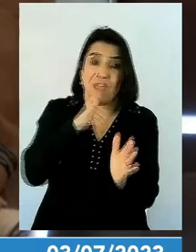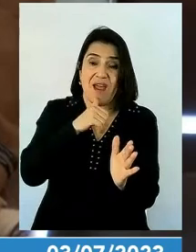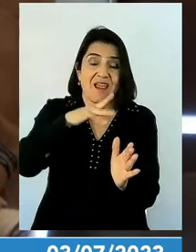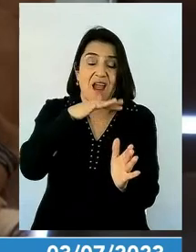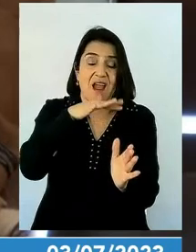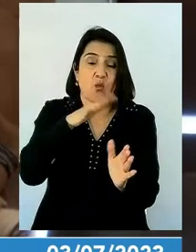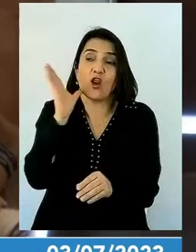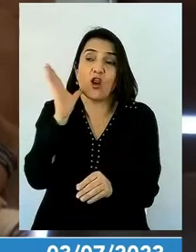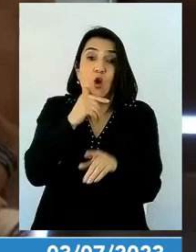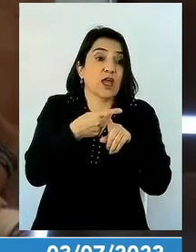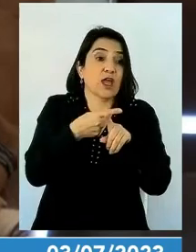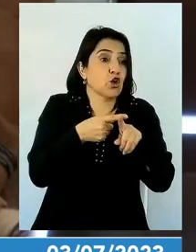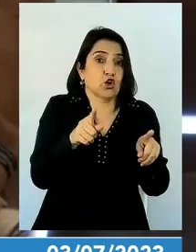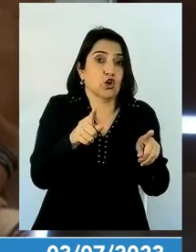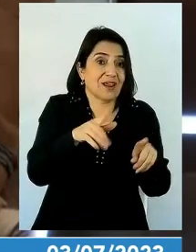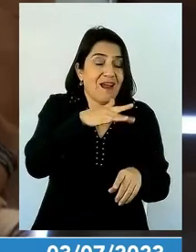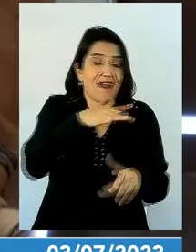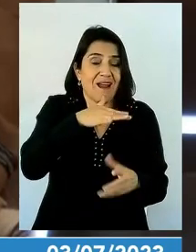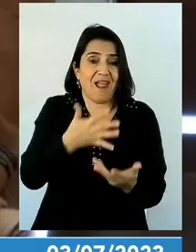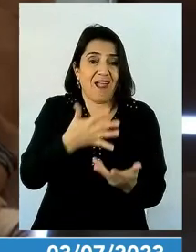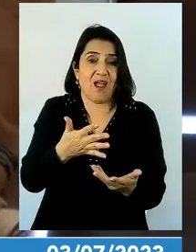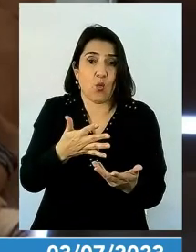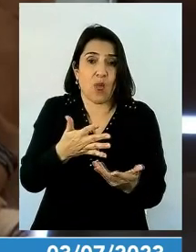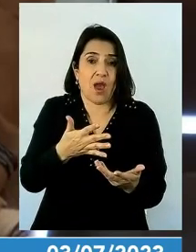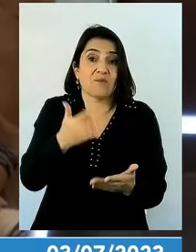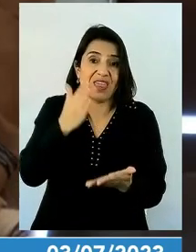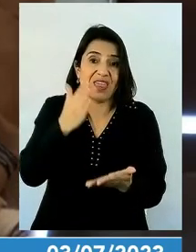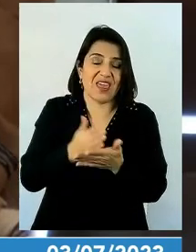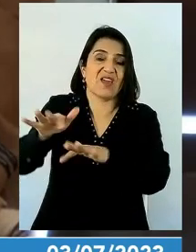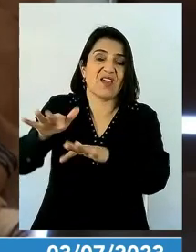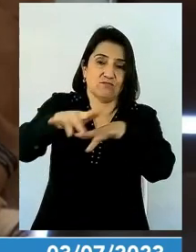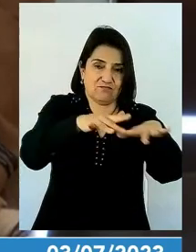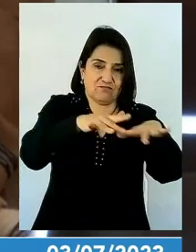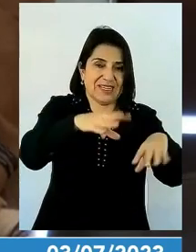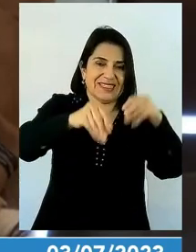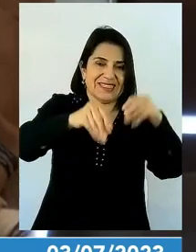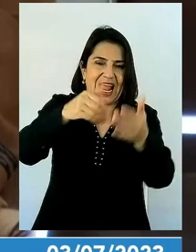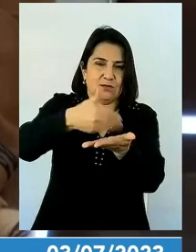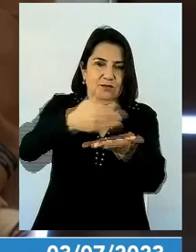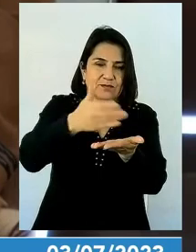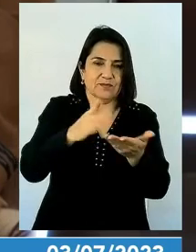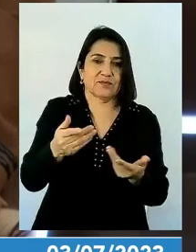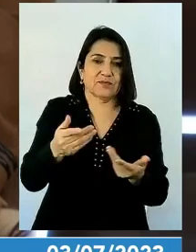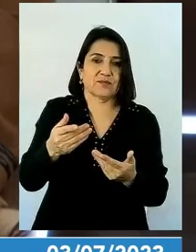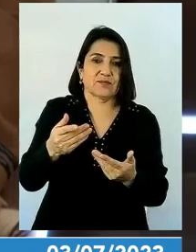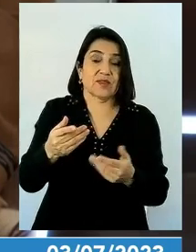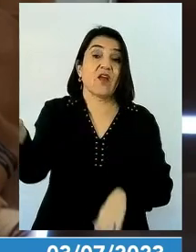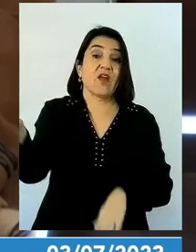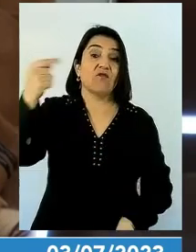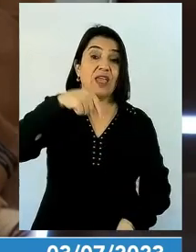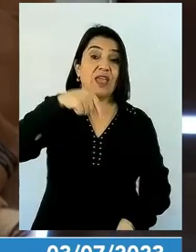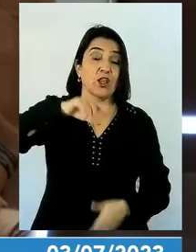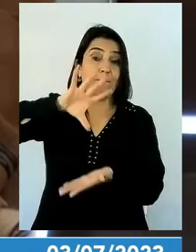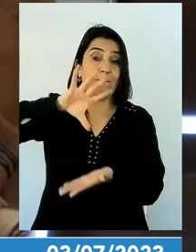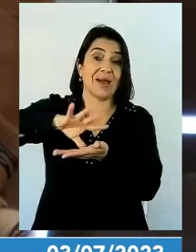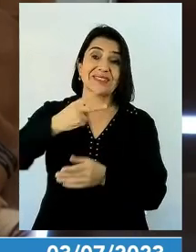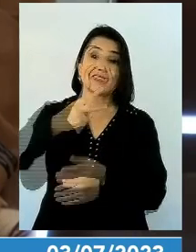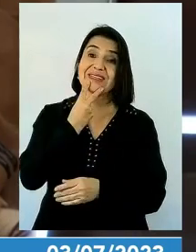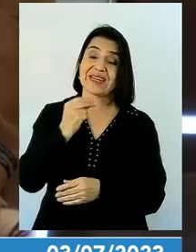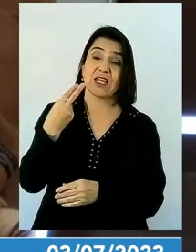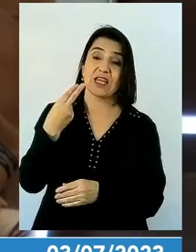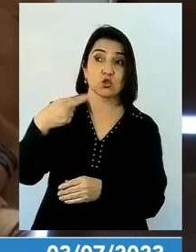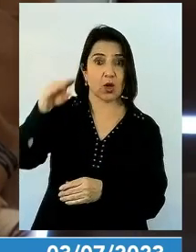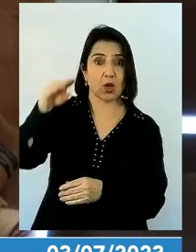que de la desaladora. Nos ha visitado Israel, ha llevado su experiencia, de España